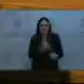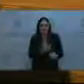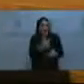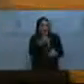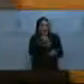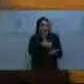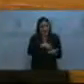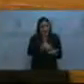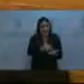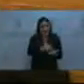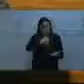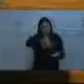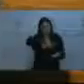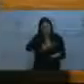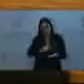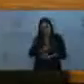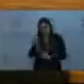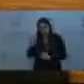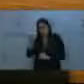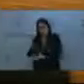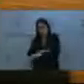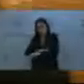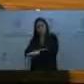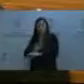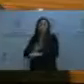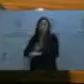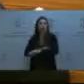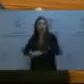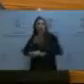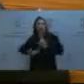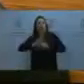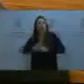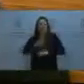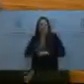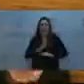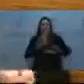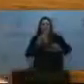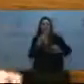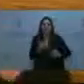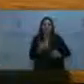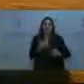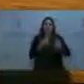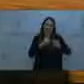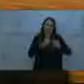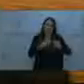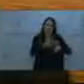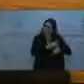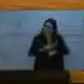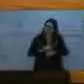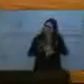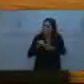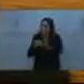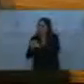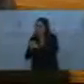traslade al Gobierno o al Gobierno para que cumple lo que acordó la Cámara. Una cosa es orientar y otra cosa es gestionar.